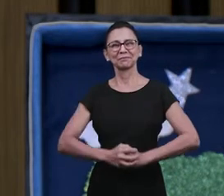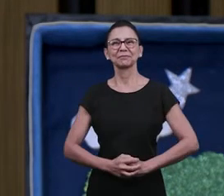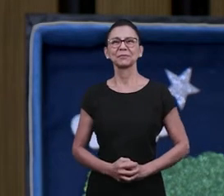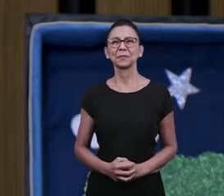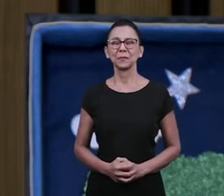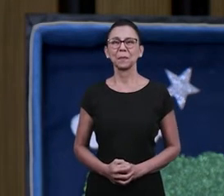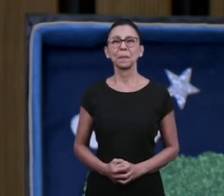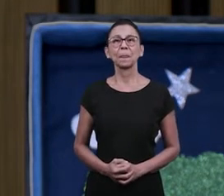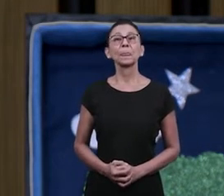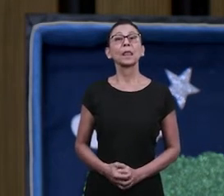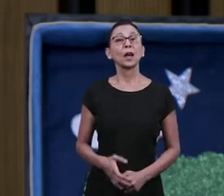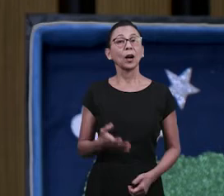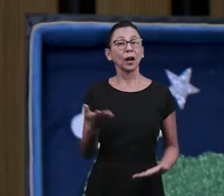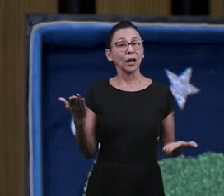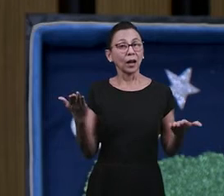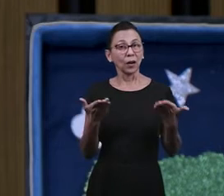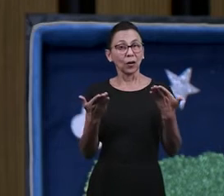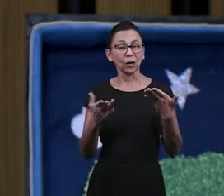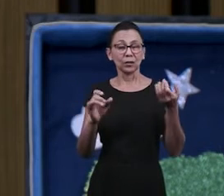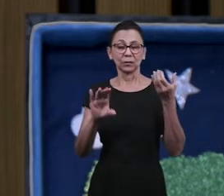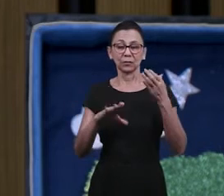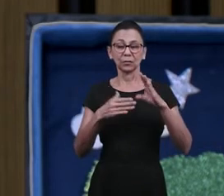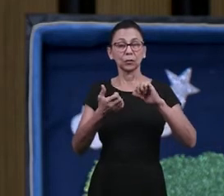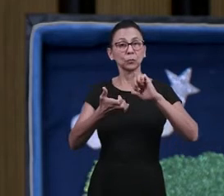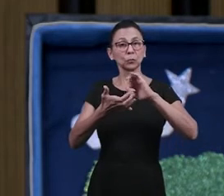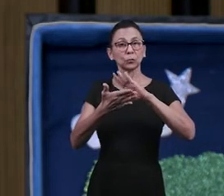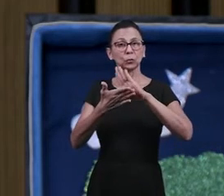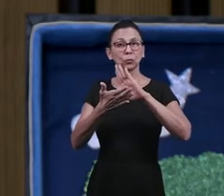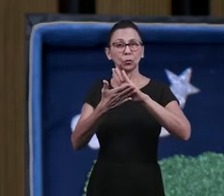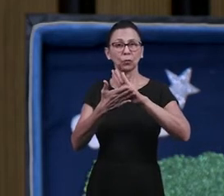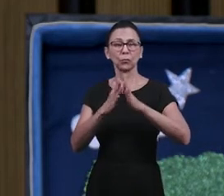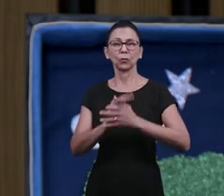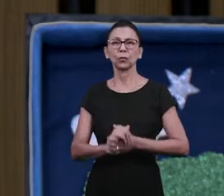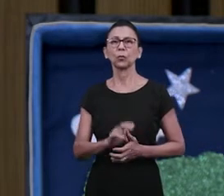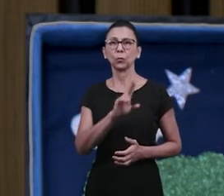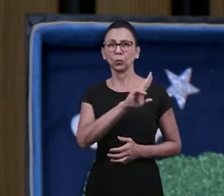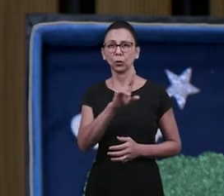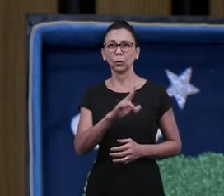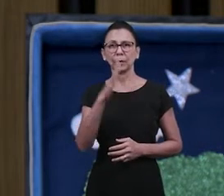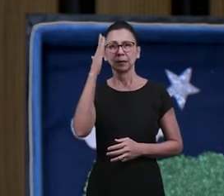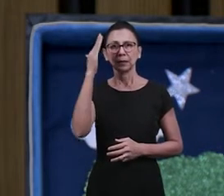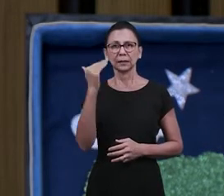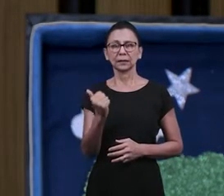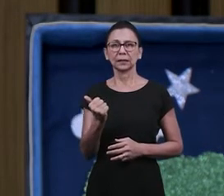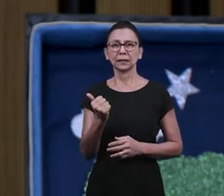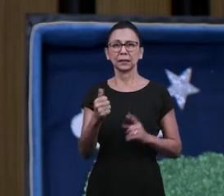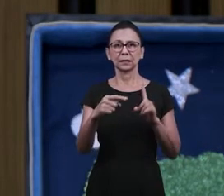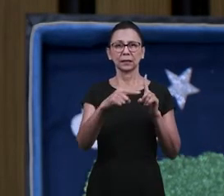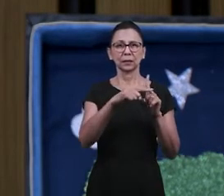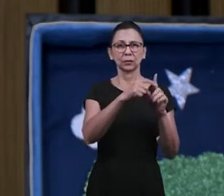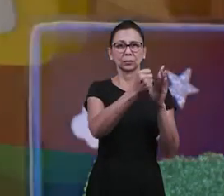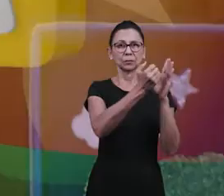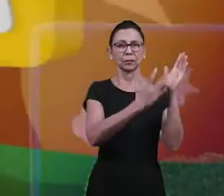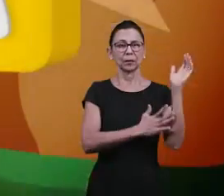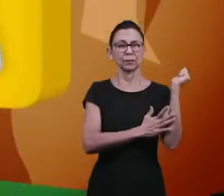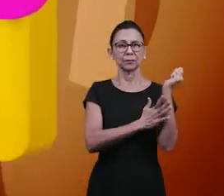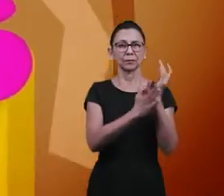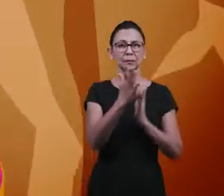amén. Niños, nosotros vamos a cantar ahora el Hor, sé que en la cruz su sangre vertió.